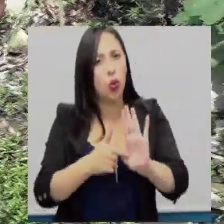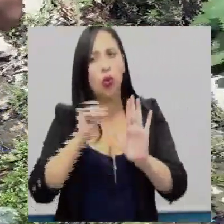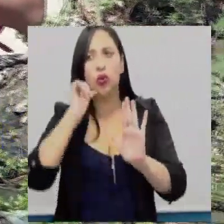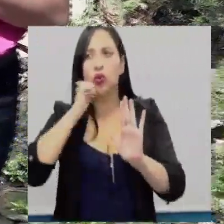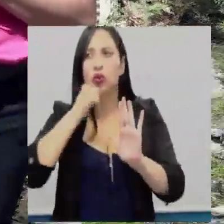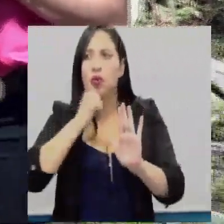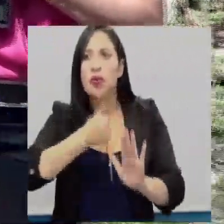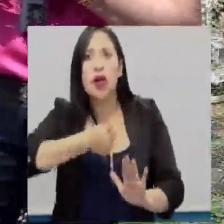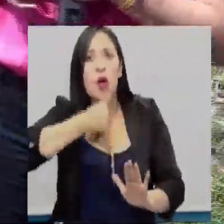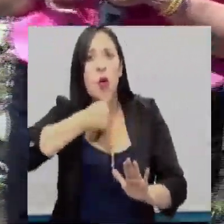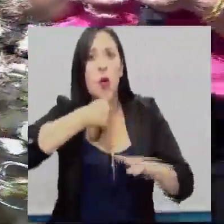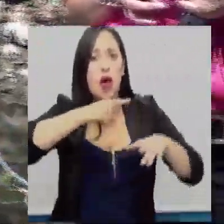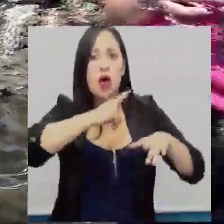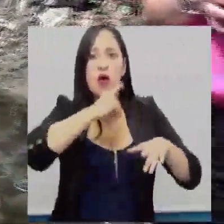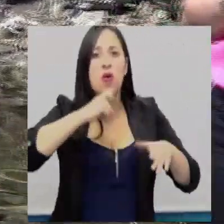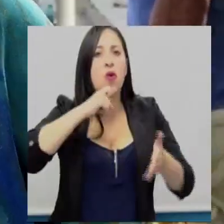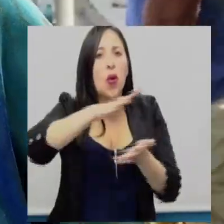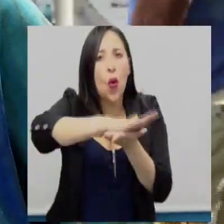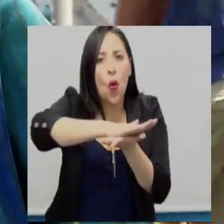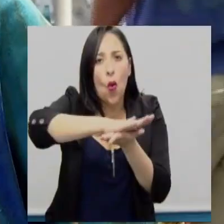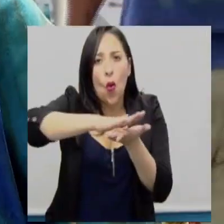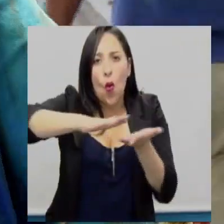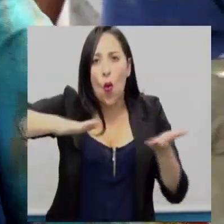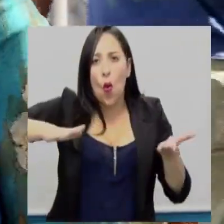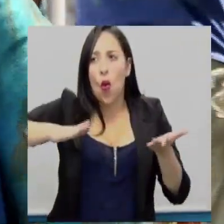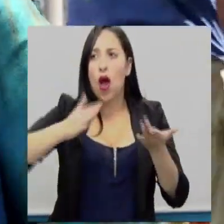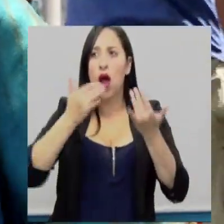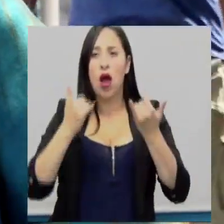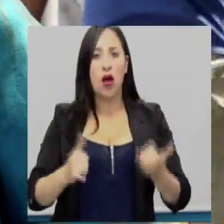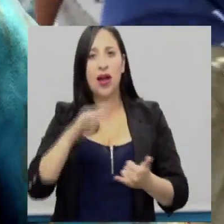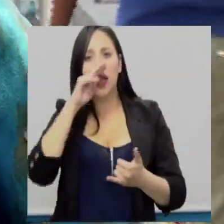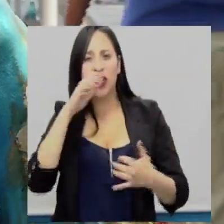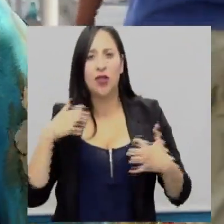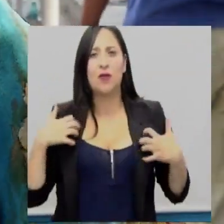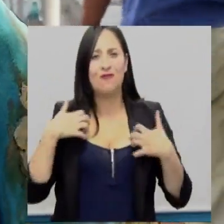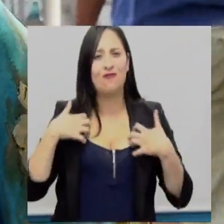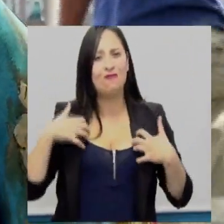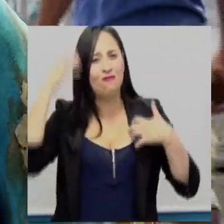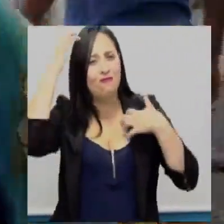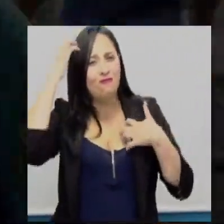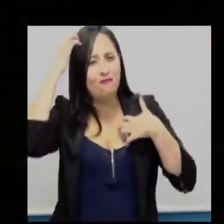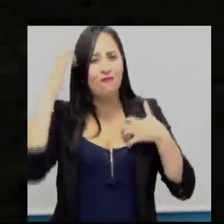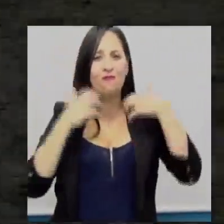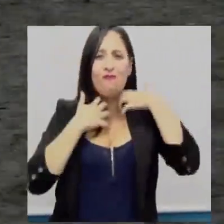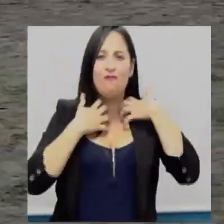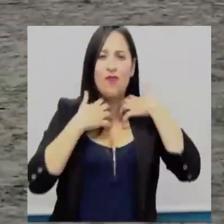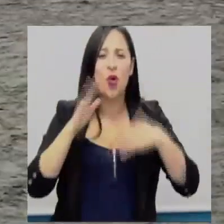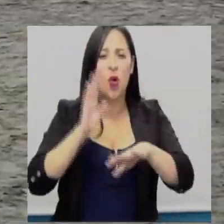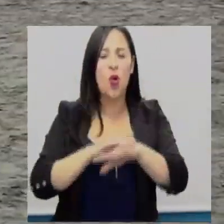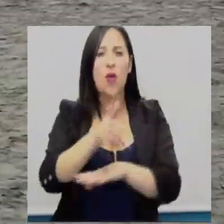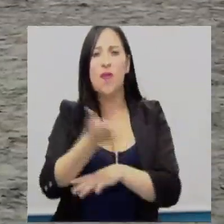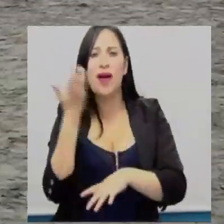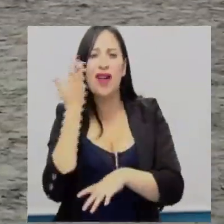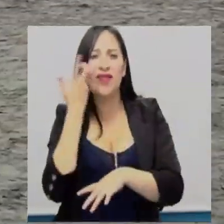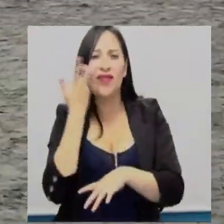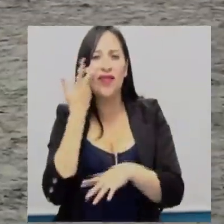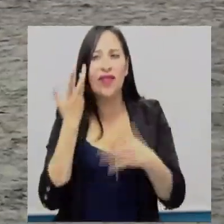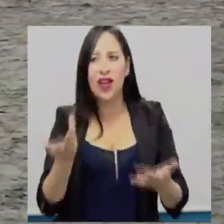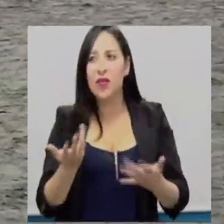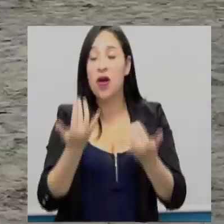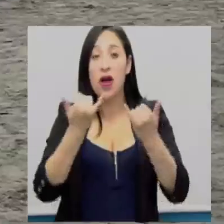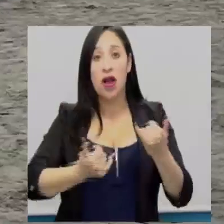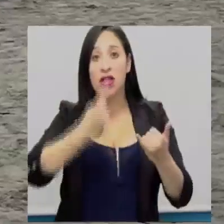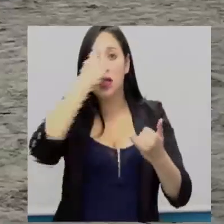ciudad. No hay ni gota de agua. Los niños tienen una problemática, rasquiñas en el cuerpo, enfermos. En Santa Marta es